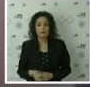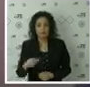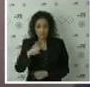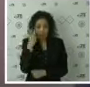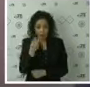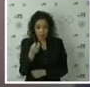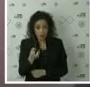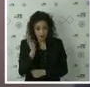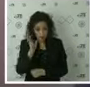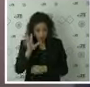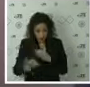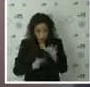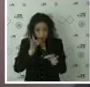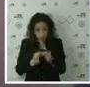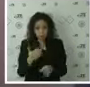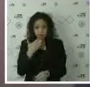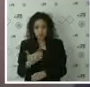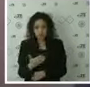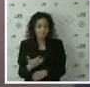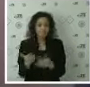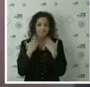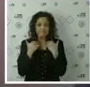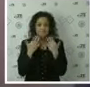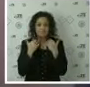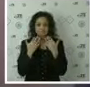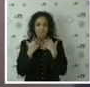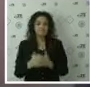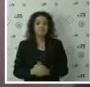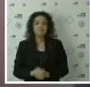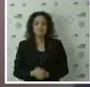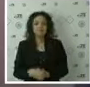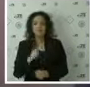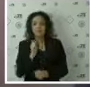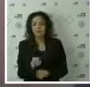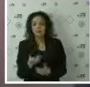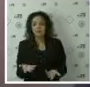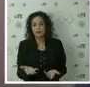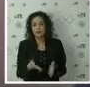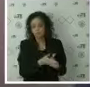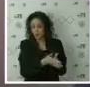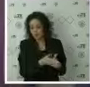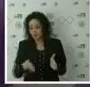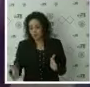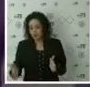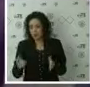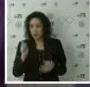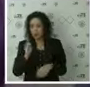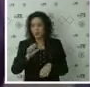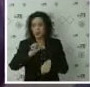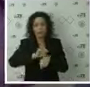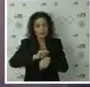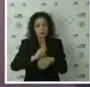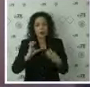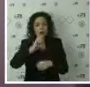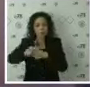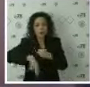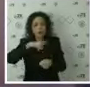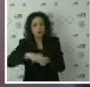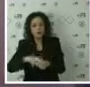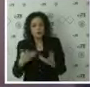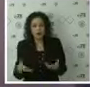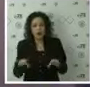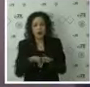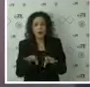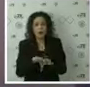algo que se cumpla en su totalidad. No durante una emergencia sanitaria y no durante la normalidad.